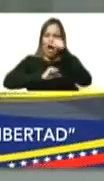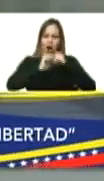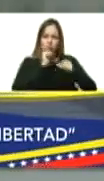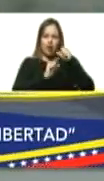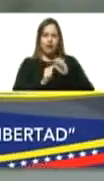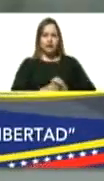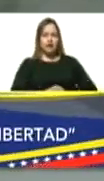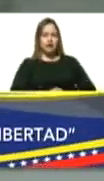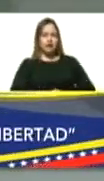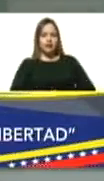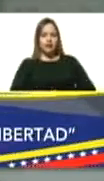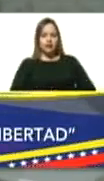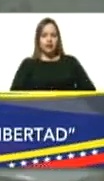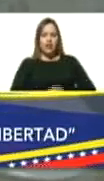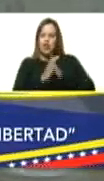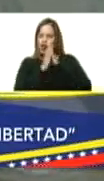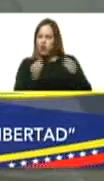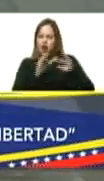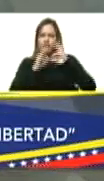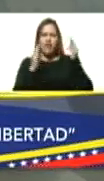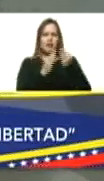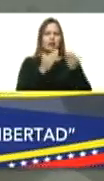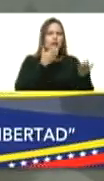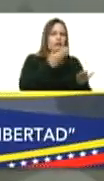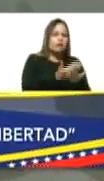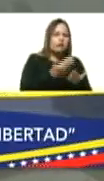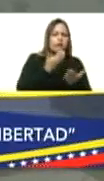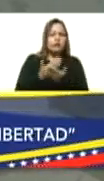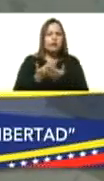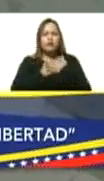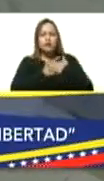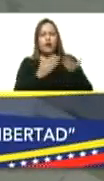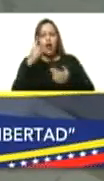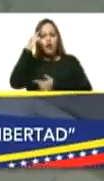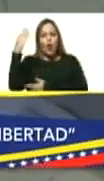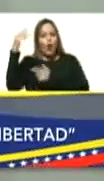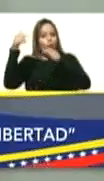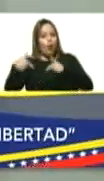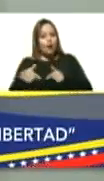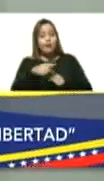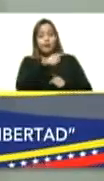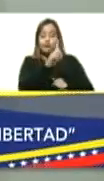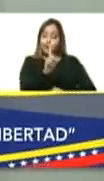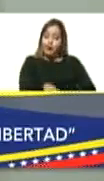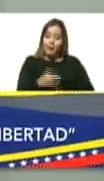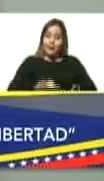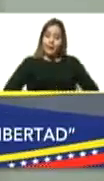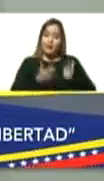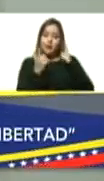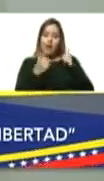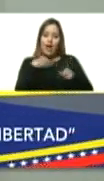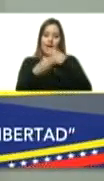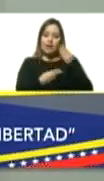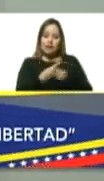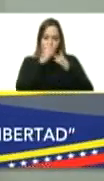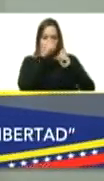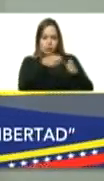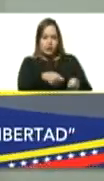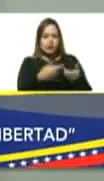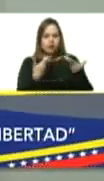y pues toda nuestra familia agradeciendo la voluntad de Dios el día de hoy y de usted por permitirnos dignificarnos en